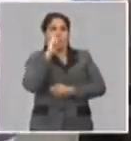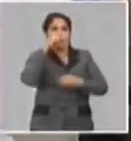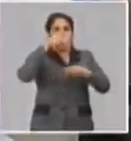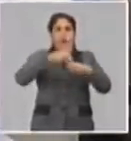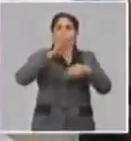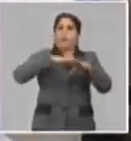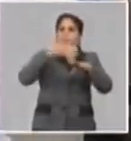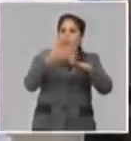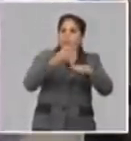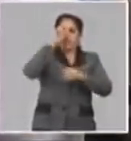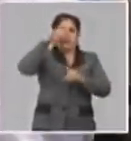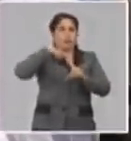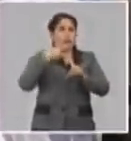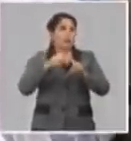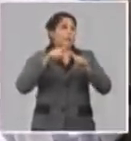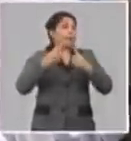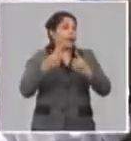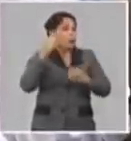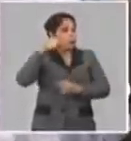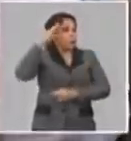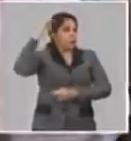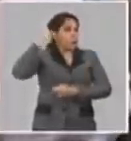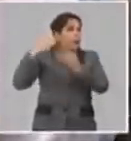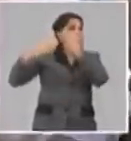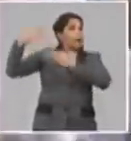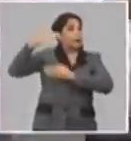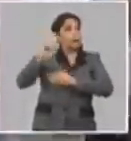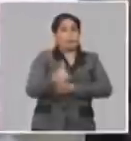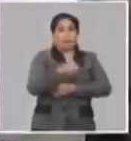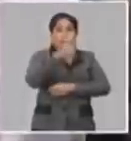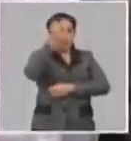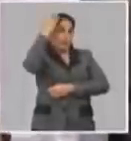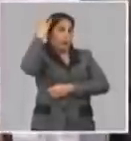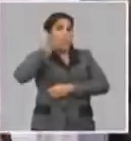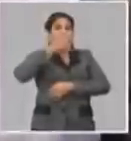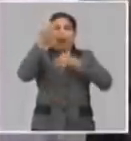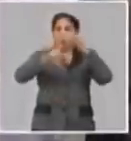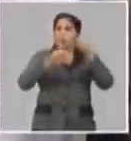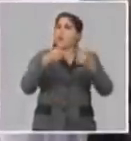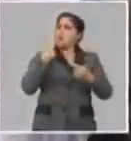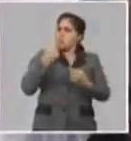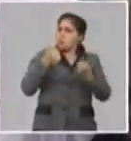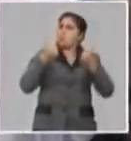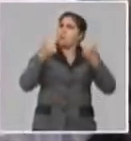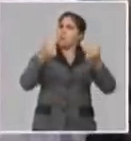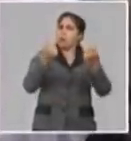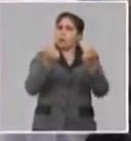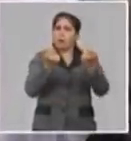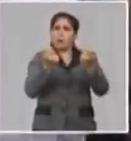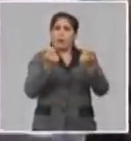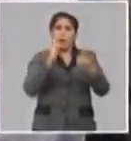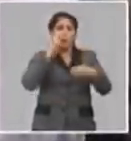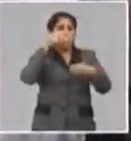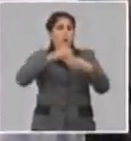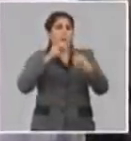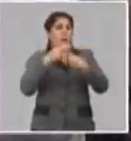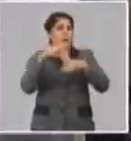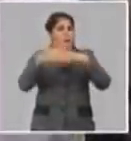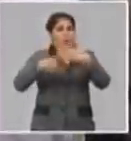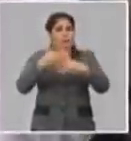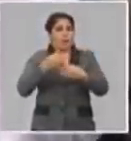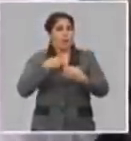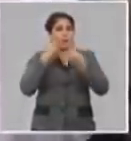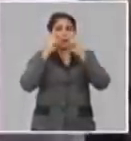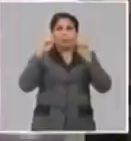un pico en septiembre, pero como dijo el presidente, nos hemos podido sobreponer a eso. Estamos aquí, estamos vivos y